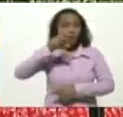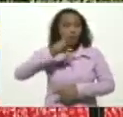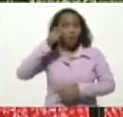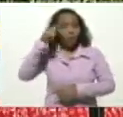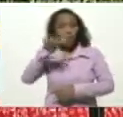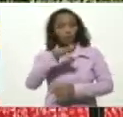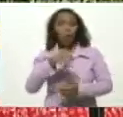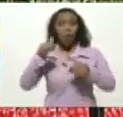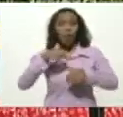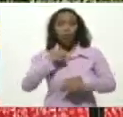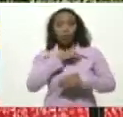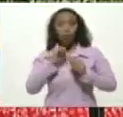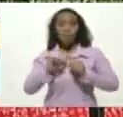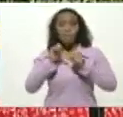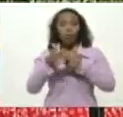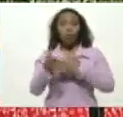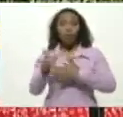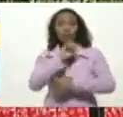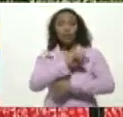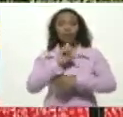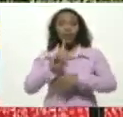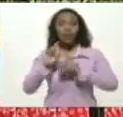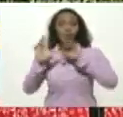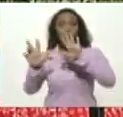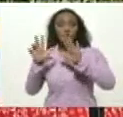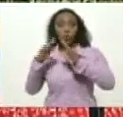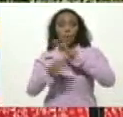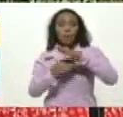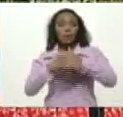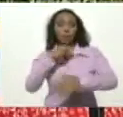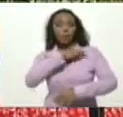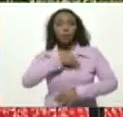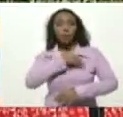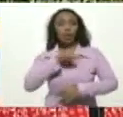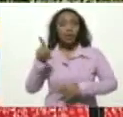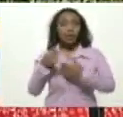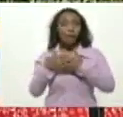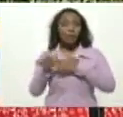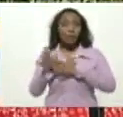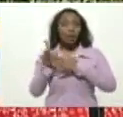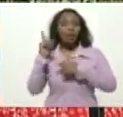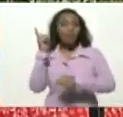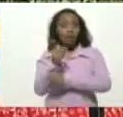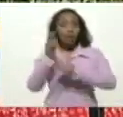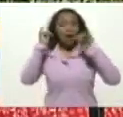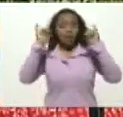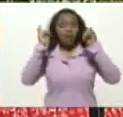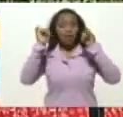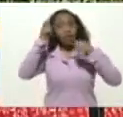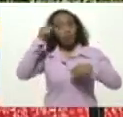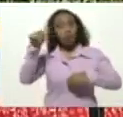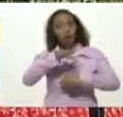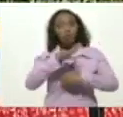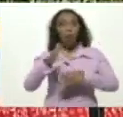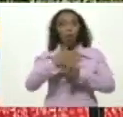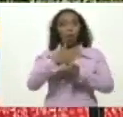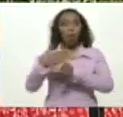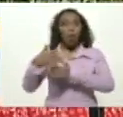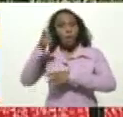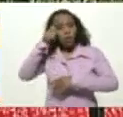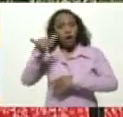Hoy estamos inaugurando 118 bases de misiones. Deben ser abiertas con una fiesta del pueblo, con el compartir del